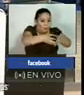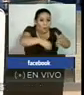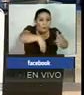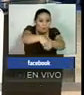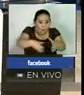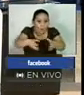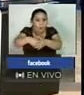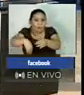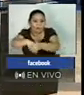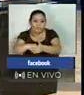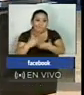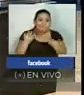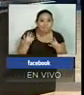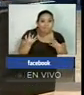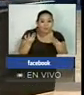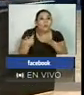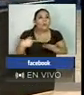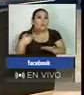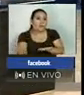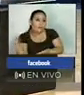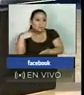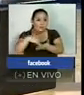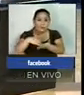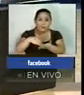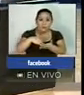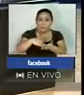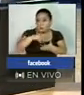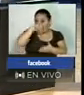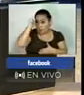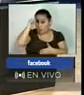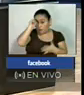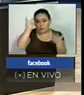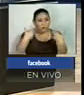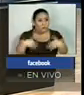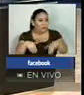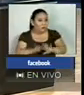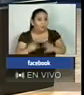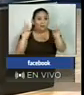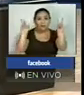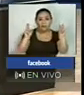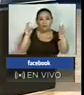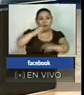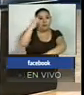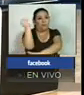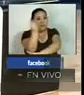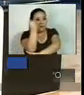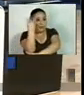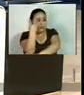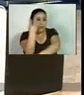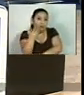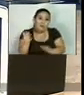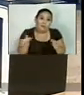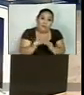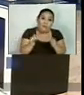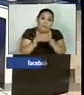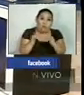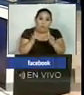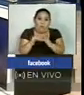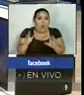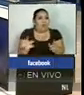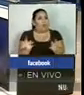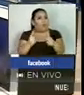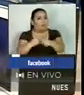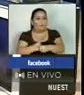están a la expectativa de regresar también a sus labores normales en medio de esta emergencia que incluso ha puesto de cabeza al